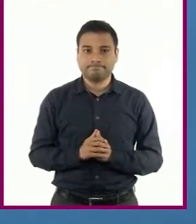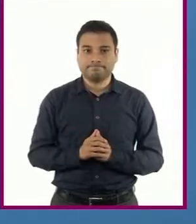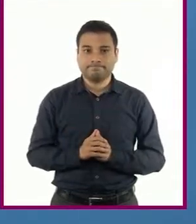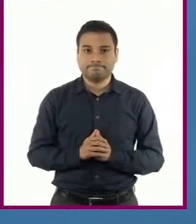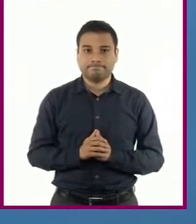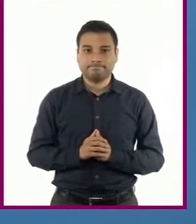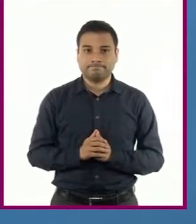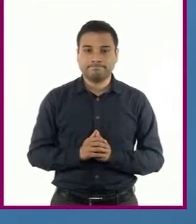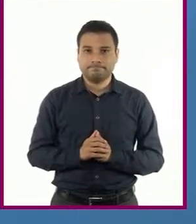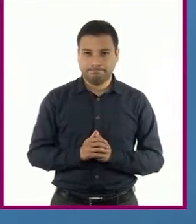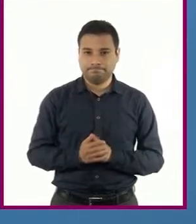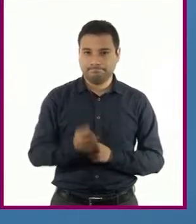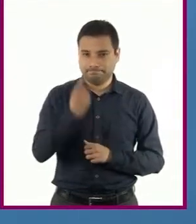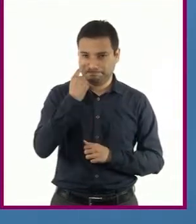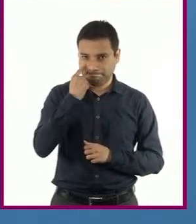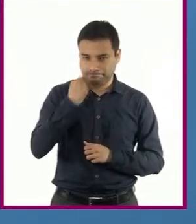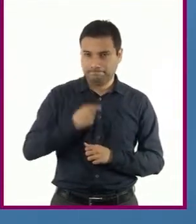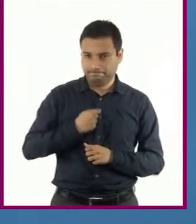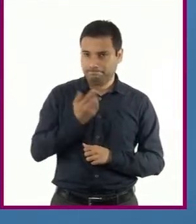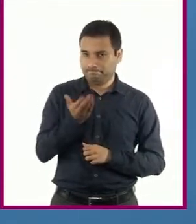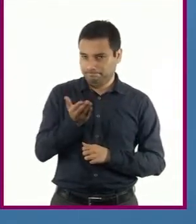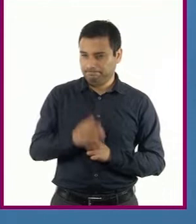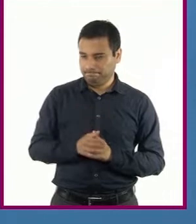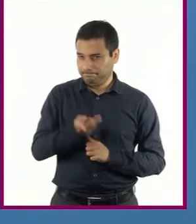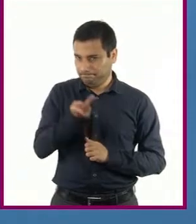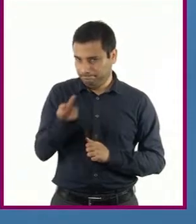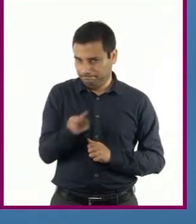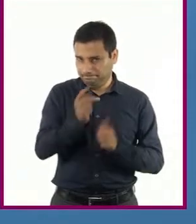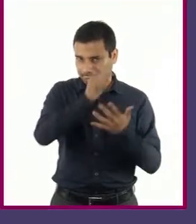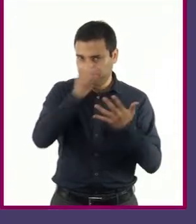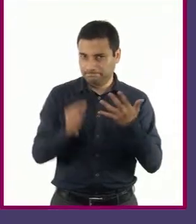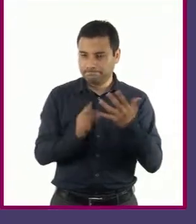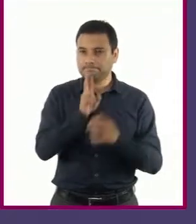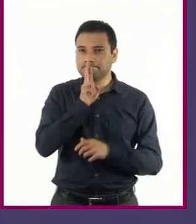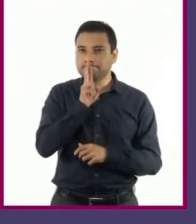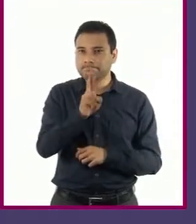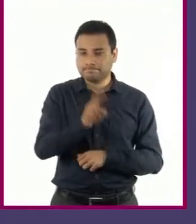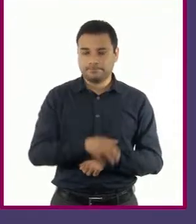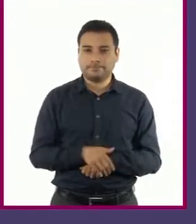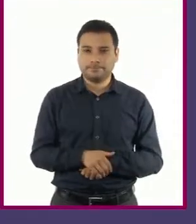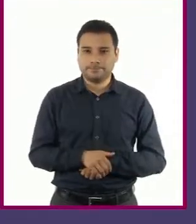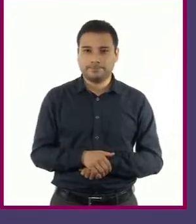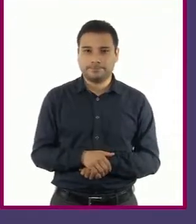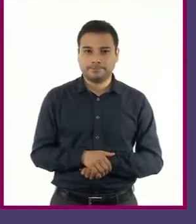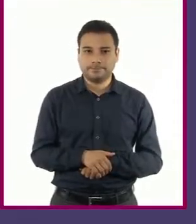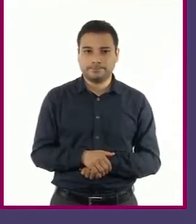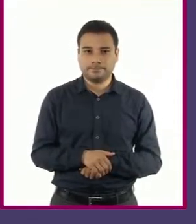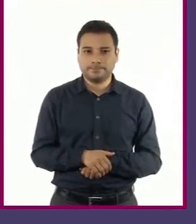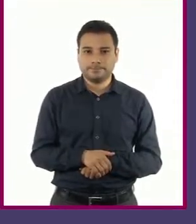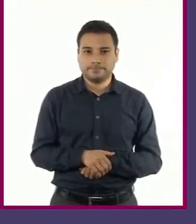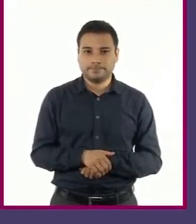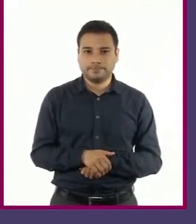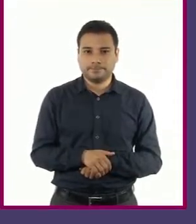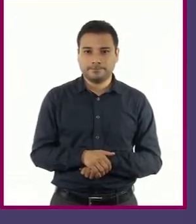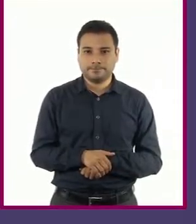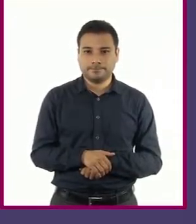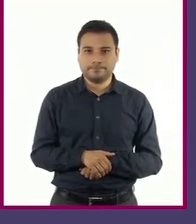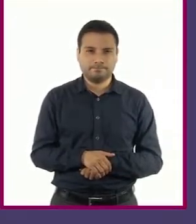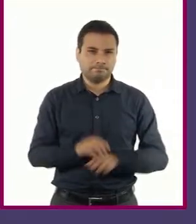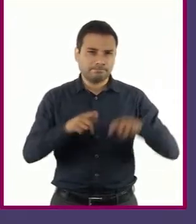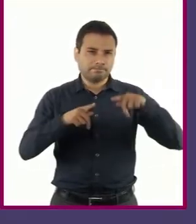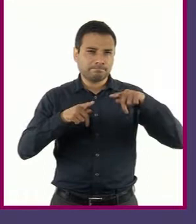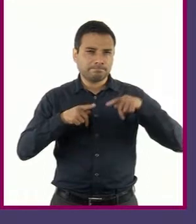en la reflexión, les pedimos que respondan las siguientes preguntas. ¿Por qué creen que es necesaria la acción